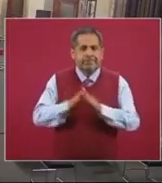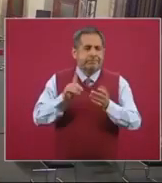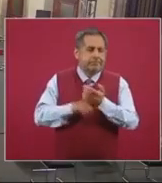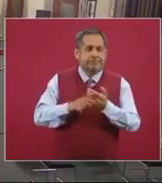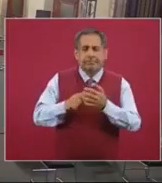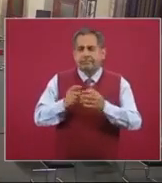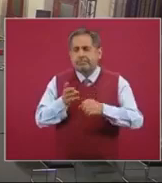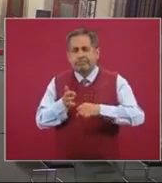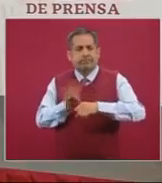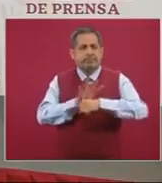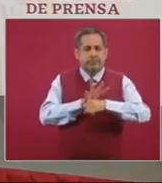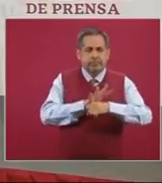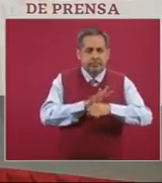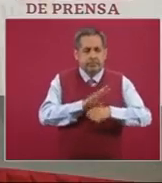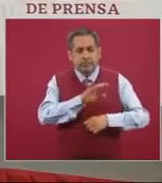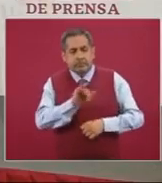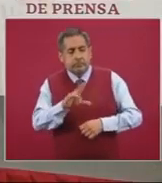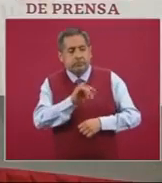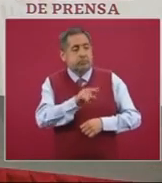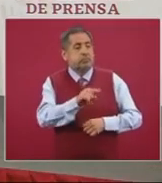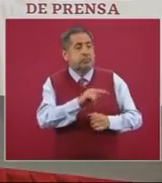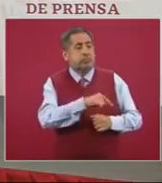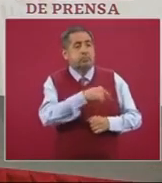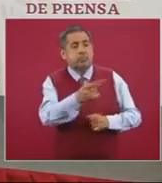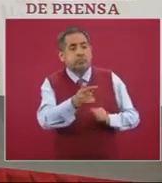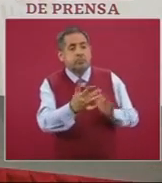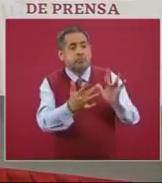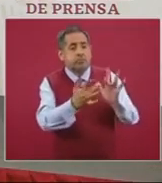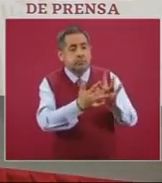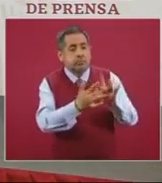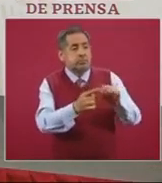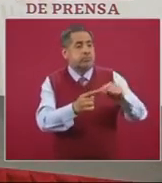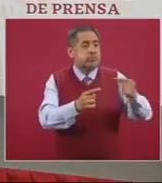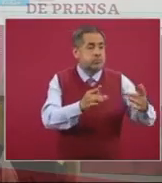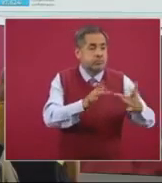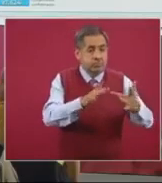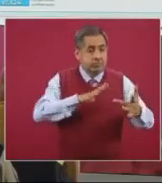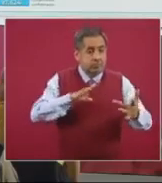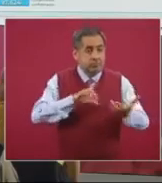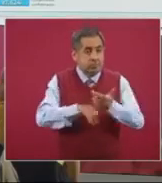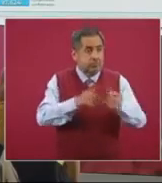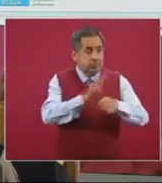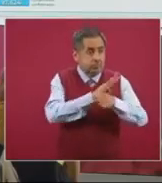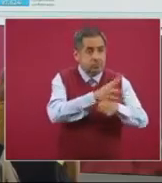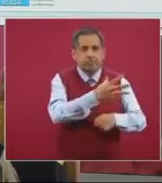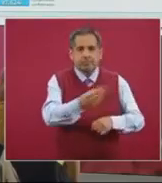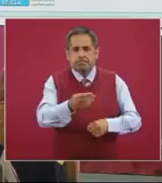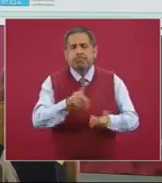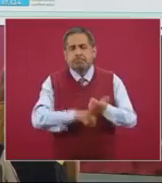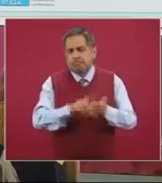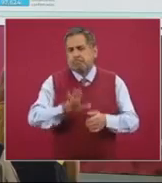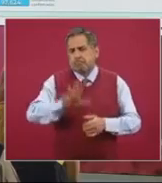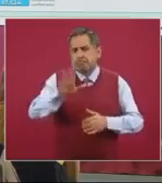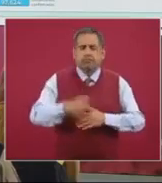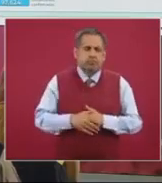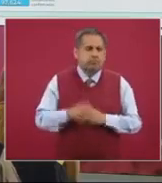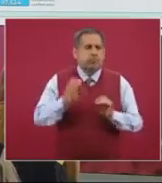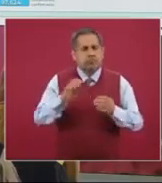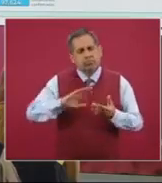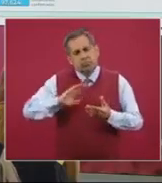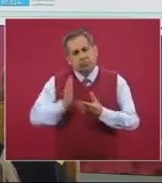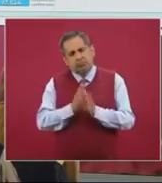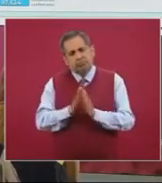casos COVID si tienen cercanía con una persona que tuvo COVID en el tiempo razonable, o en su momento, analizando su